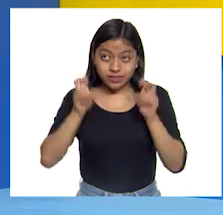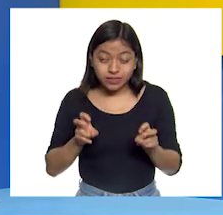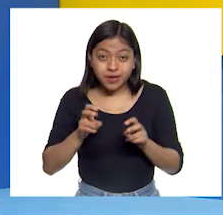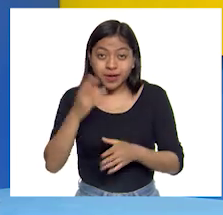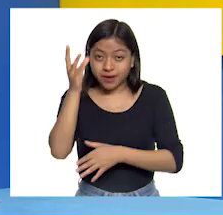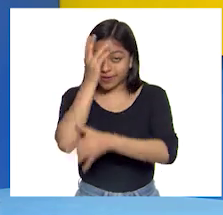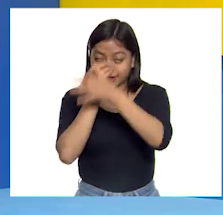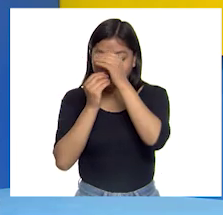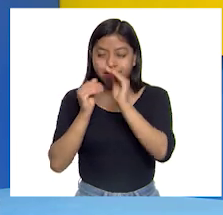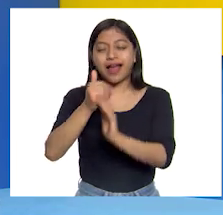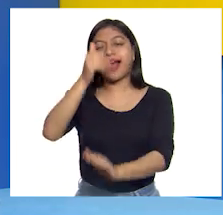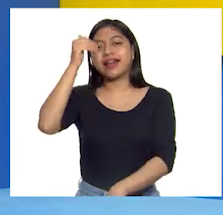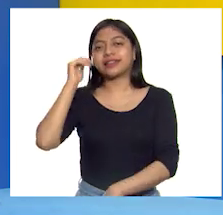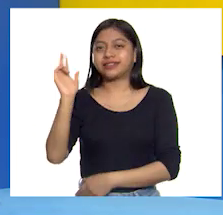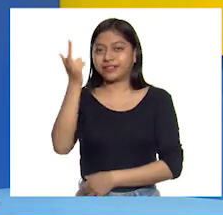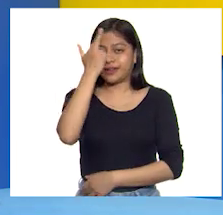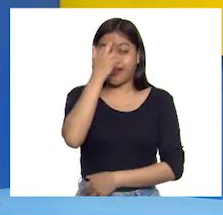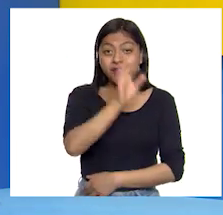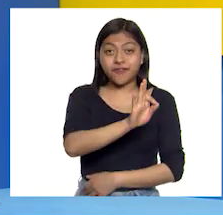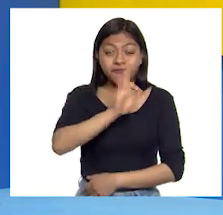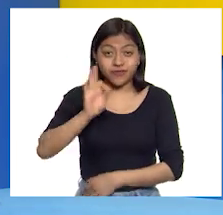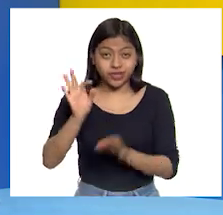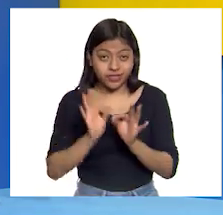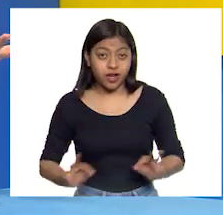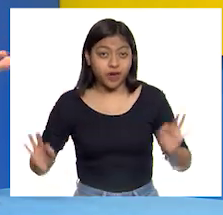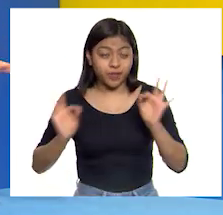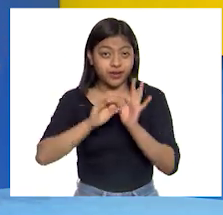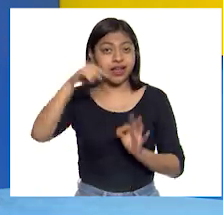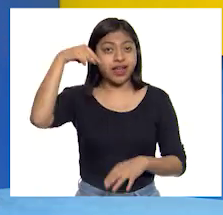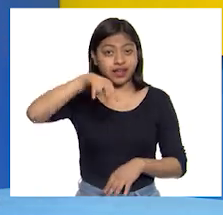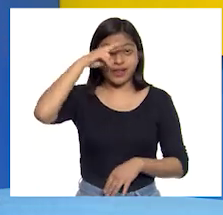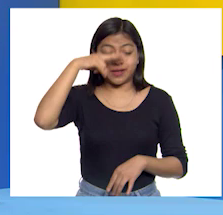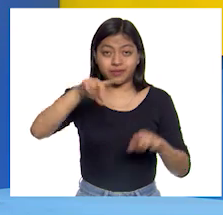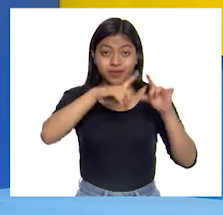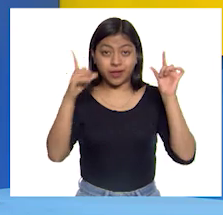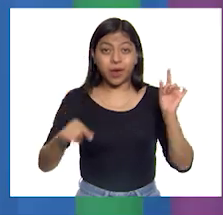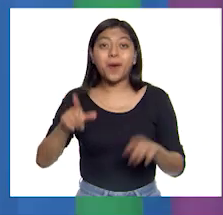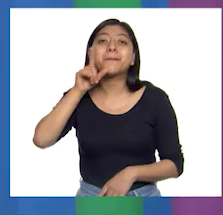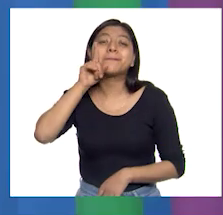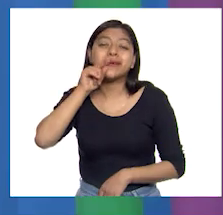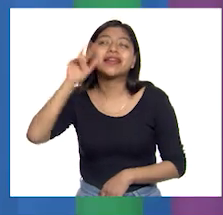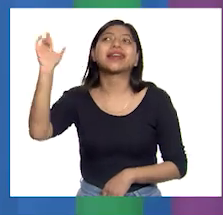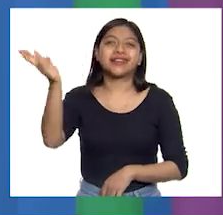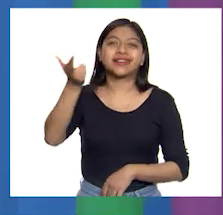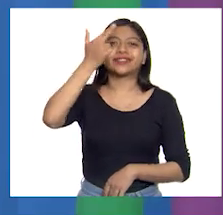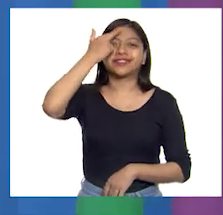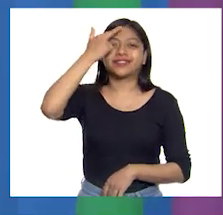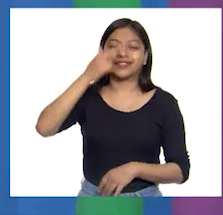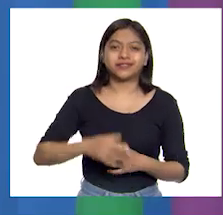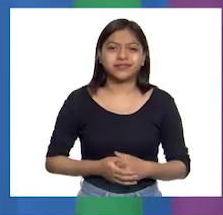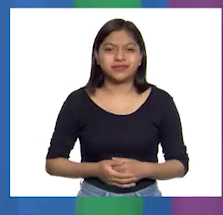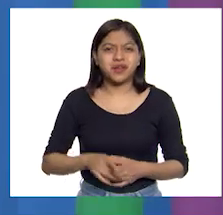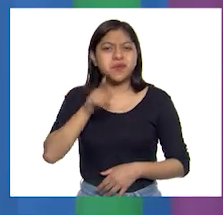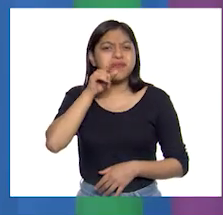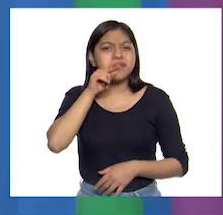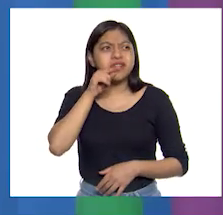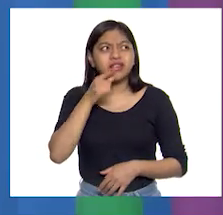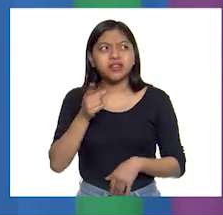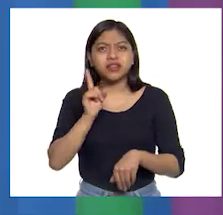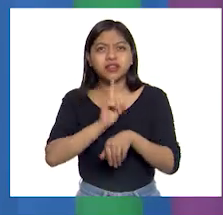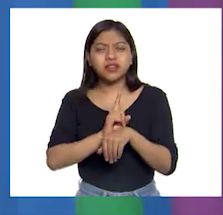vamos a recordar una fecha importante en la historia de nuestro país que se conmemora mañana. ¿Mañana? Mañana